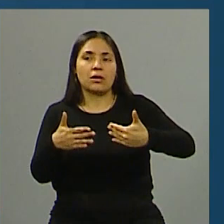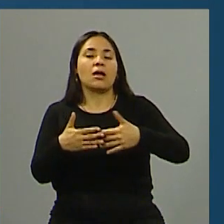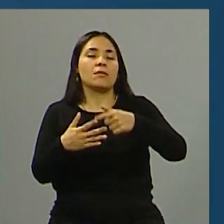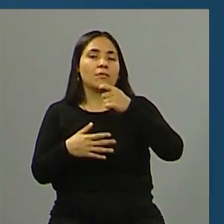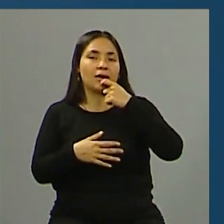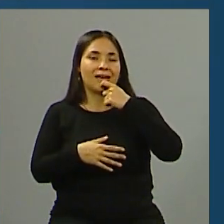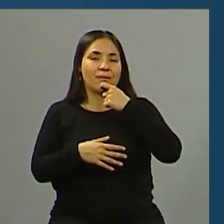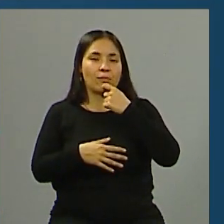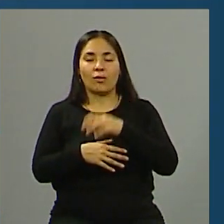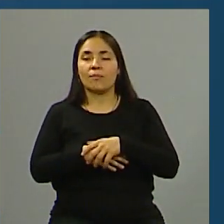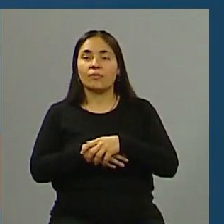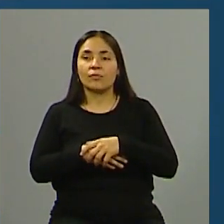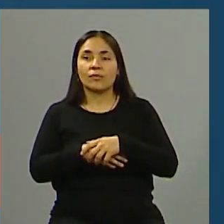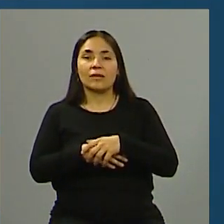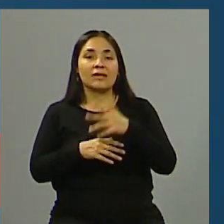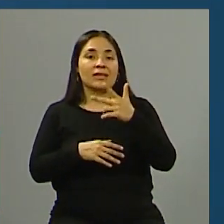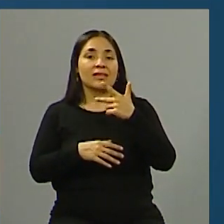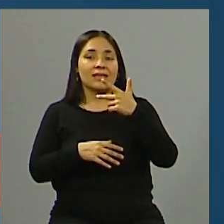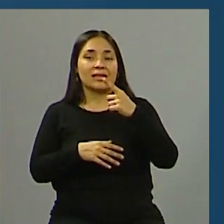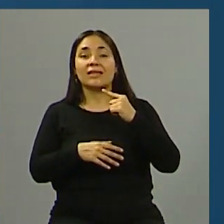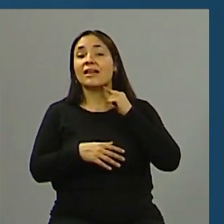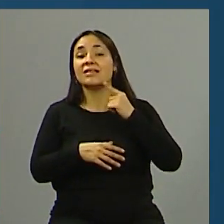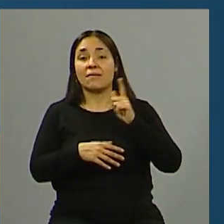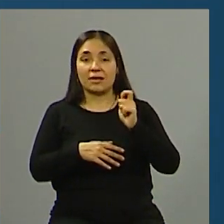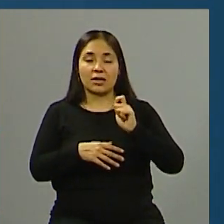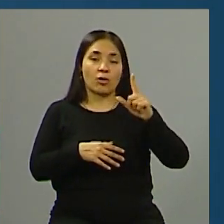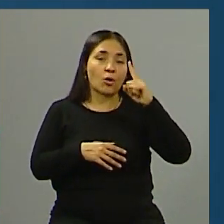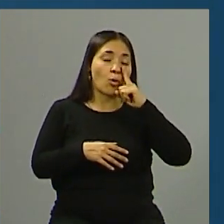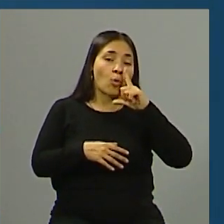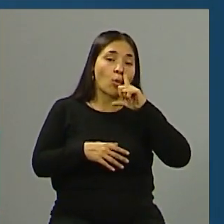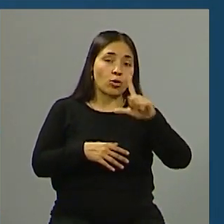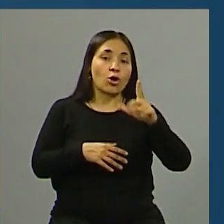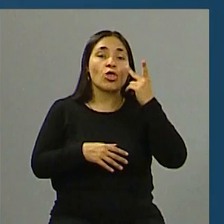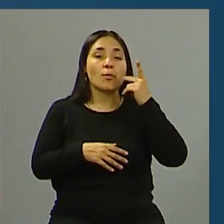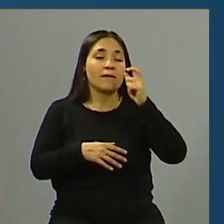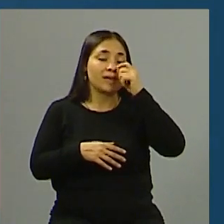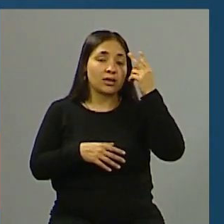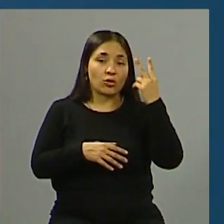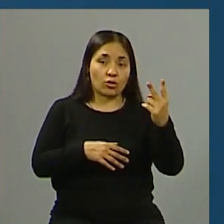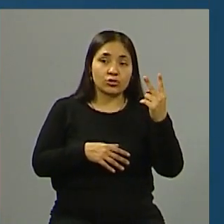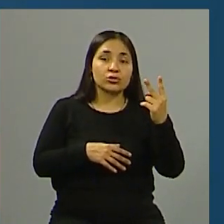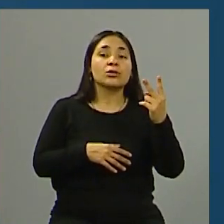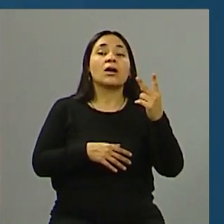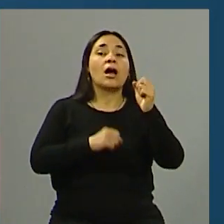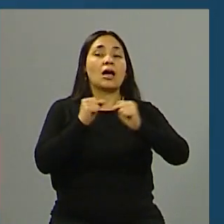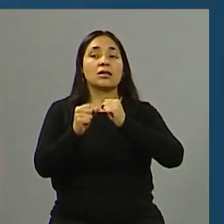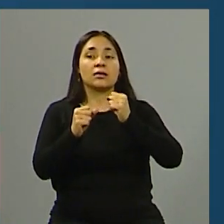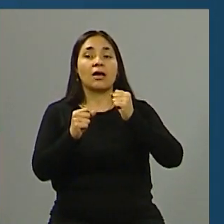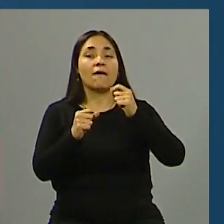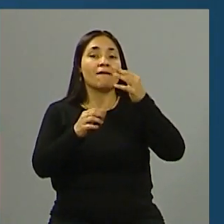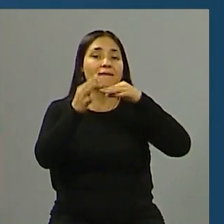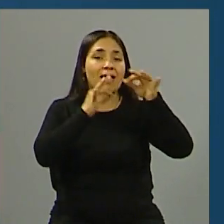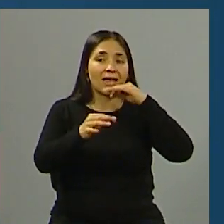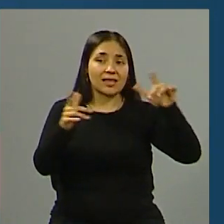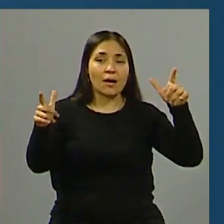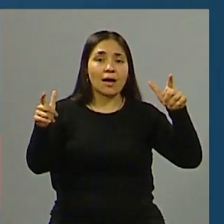una pauta, los últimos 13 meses, contando de julio del 2022, en el sector minorista pyme tenemos caídas de venta